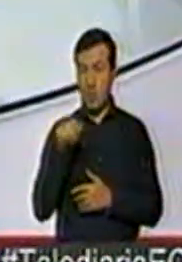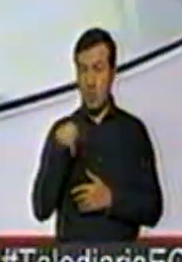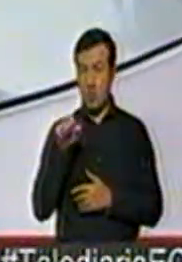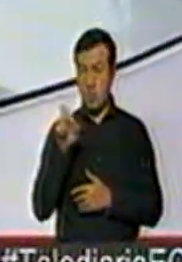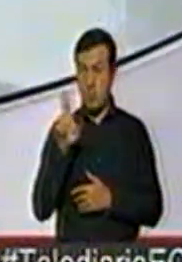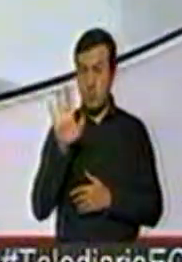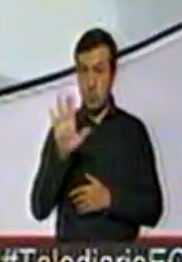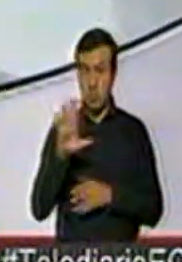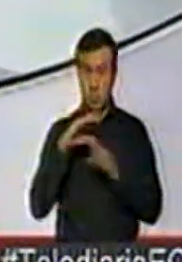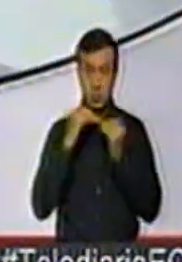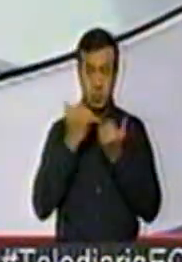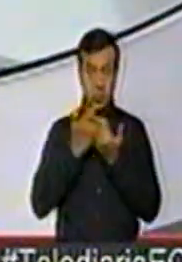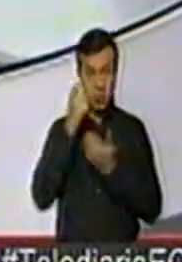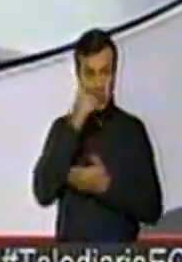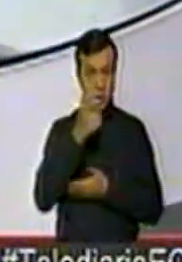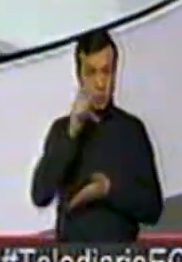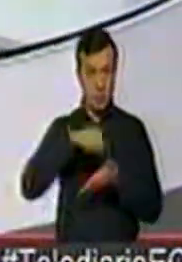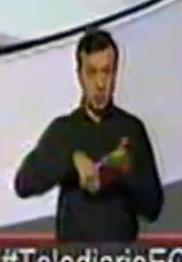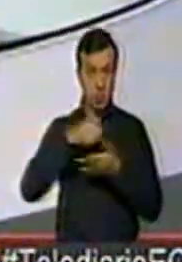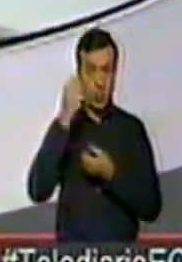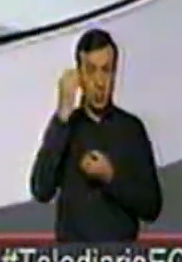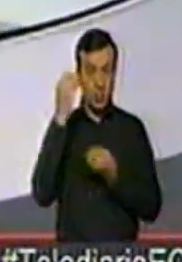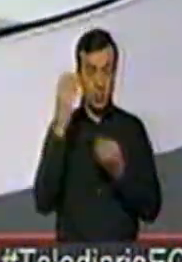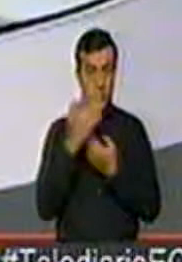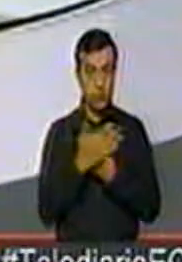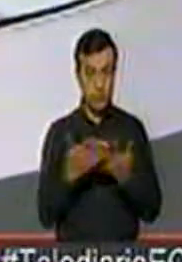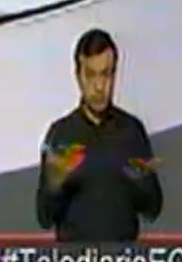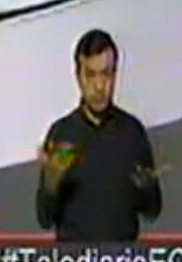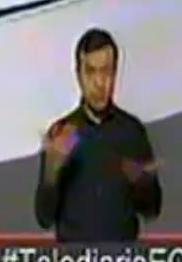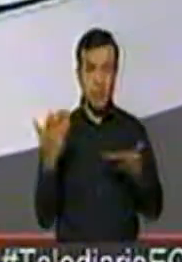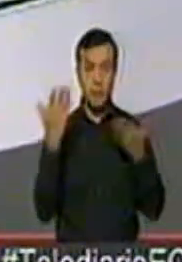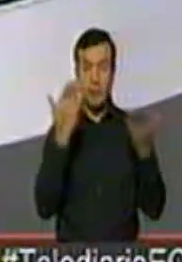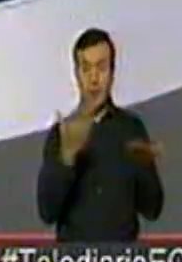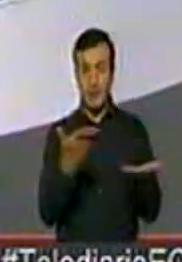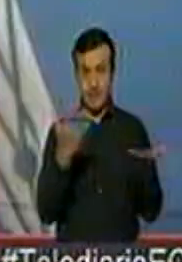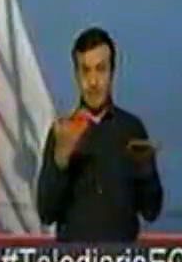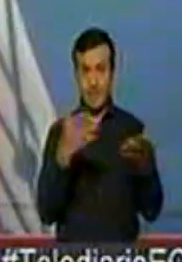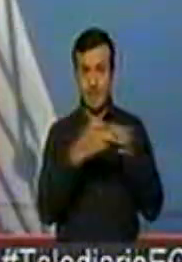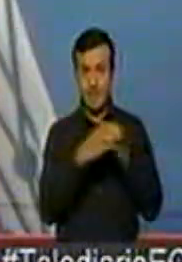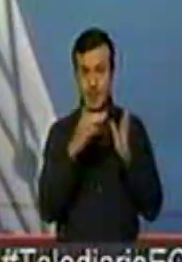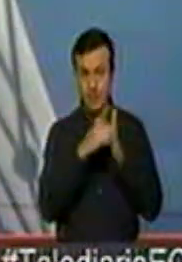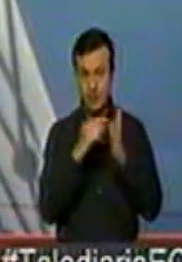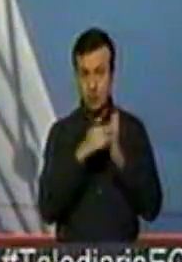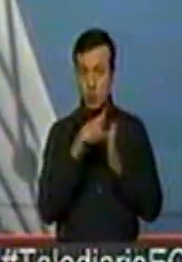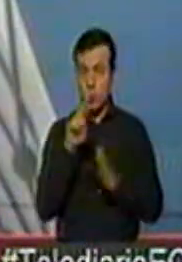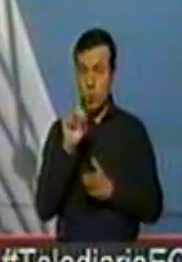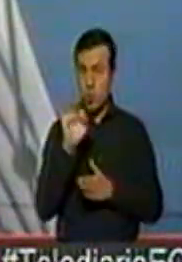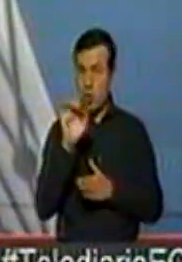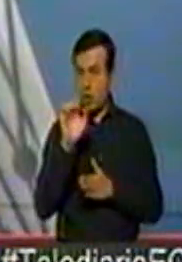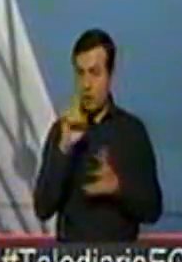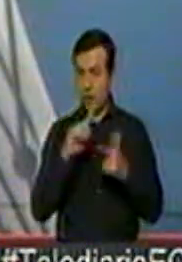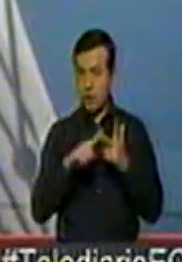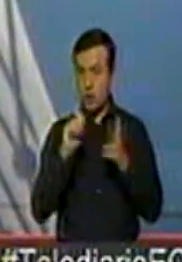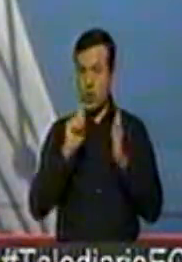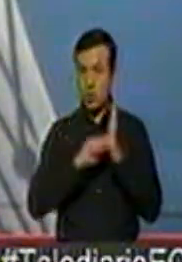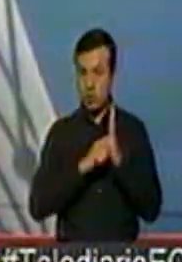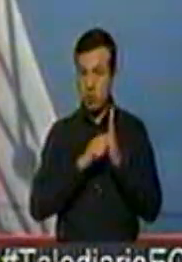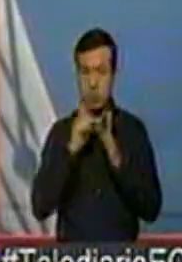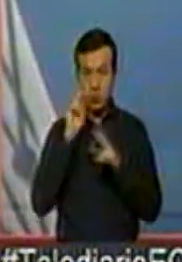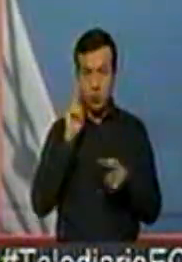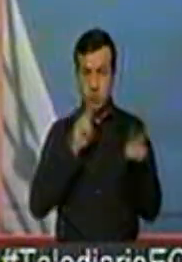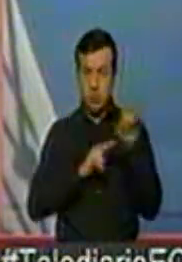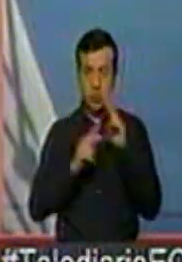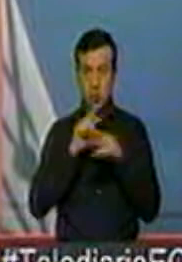de Fiscalización de la Asamblea aprobó un informe de mayoría que ha sido remitido al SRI, a la UAFE, a la Fiscalía, a la Contraloría, para el análisis